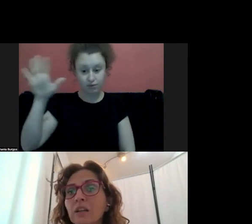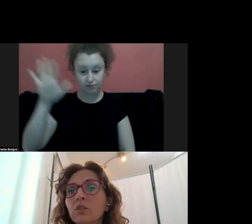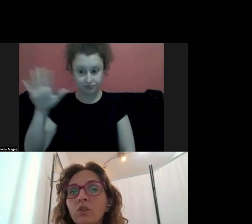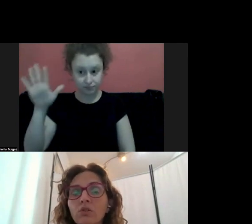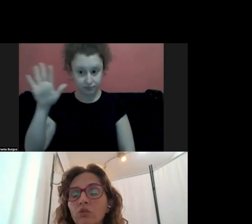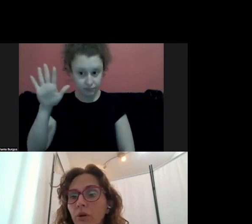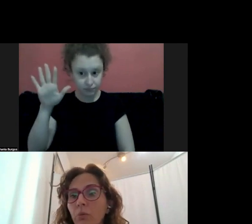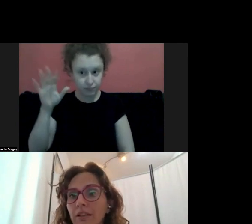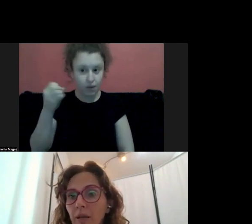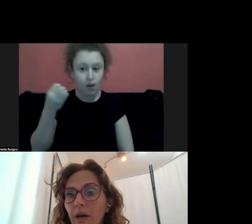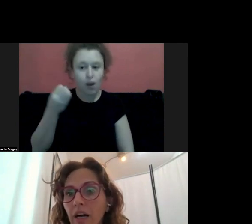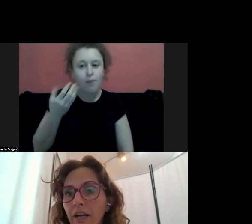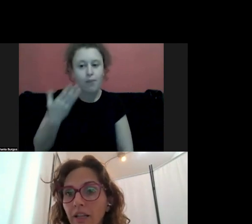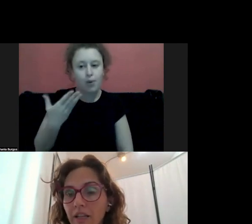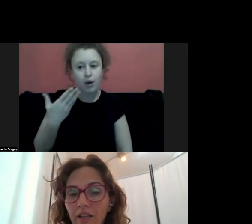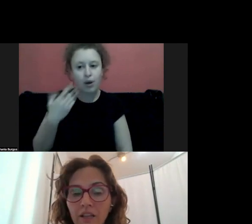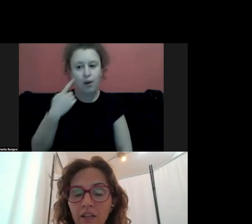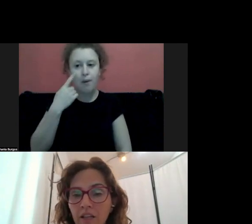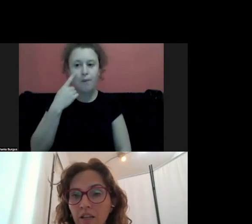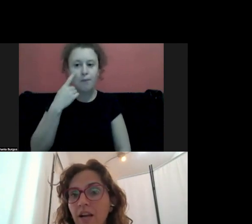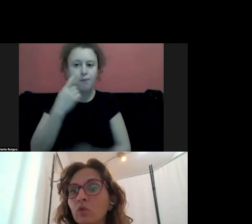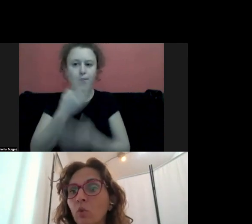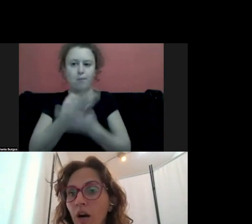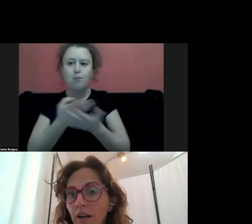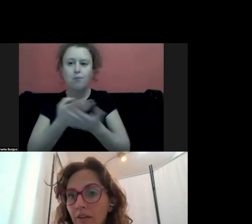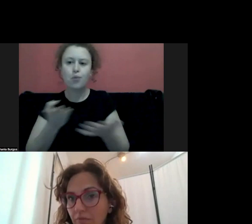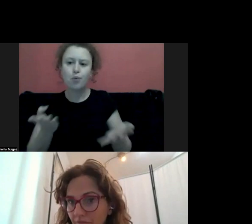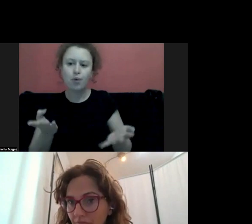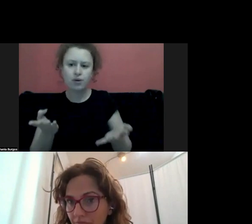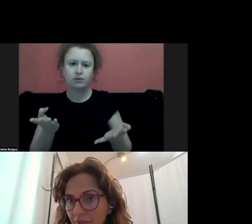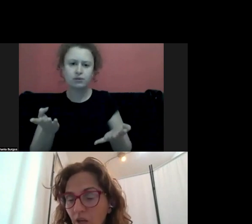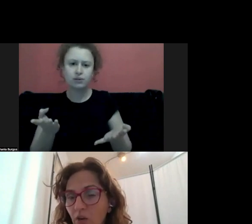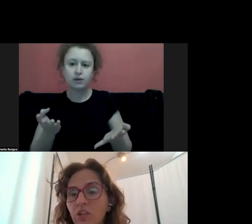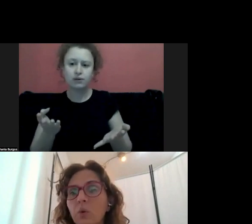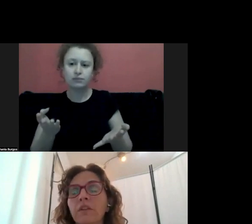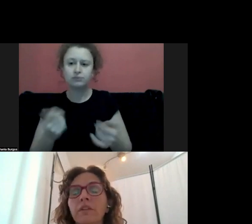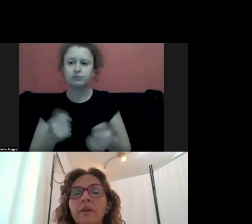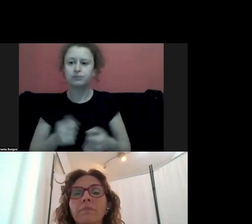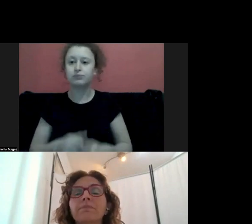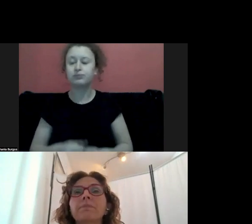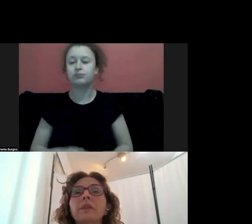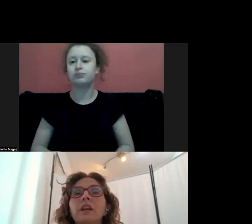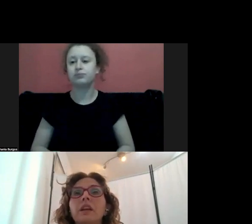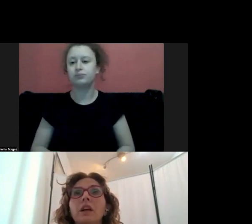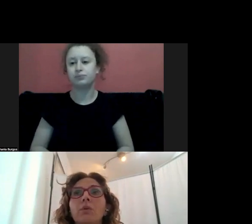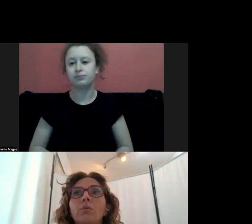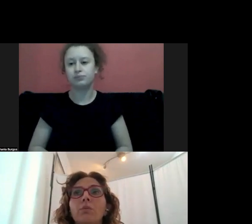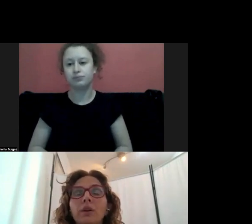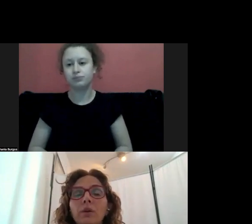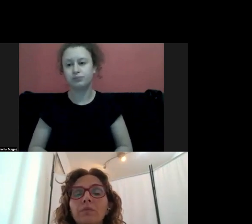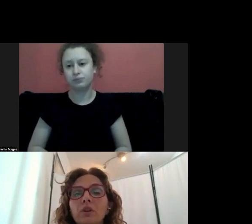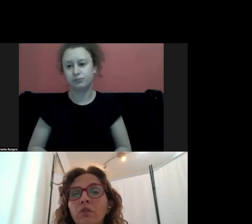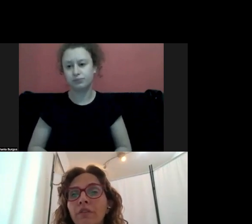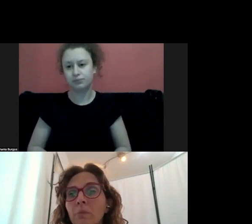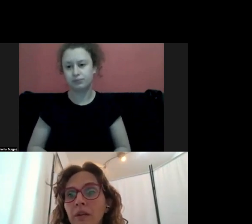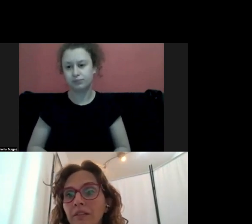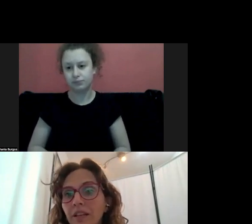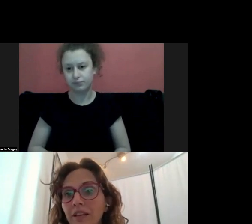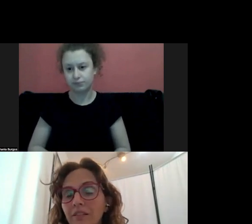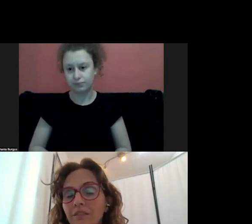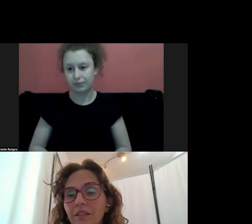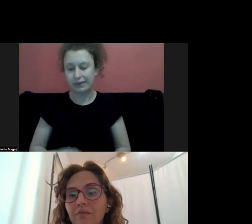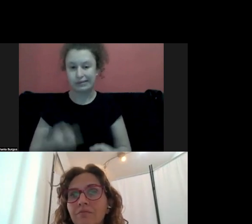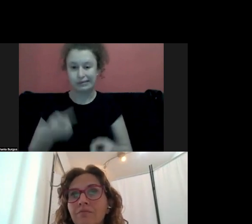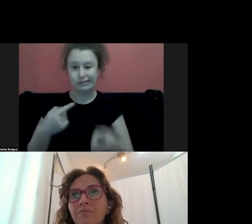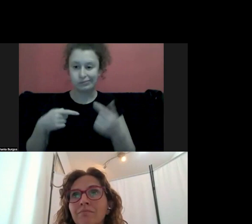un marco sobre el cual trabajar y actuar en consecuencia. Pero